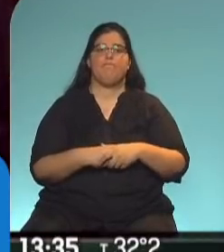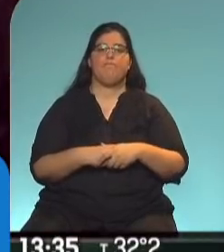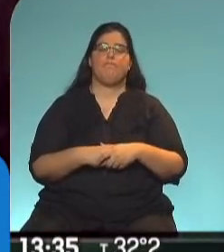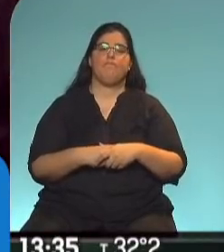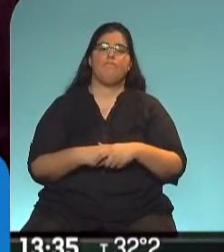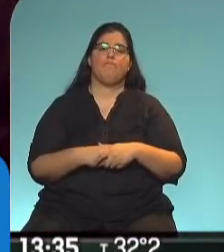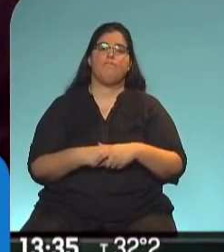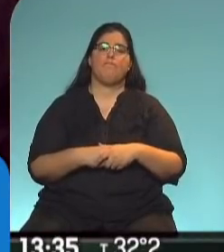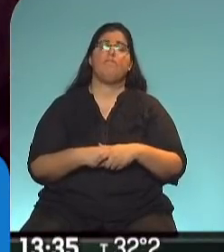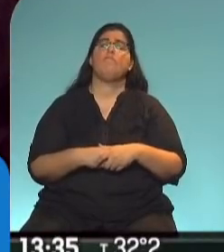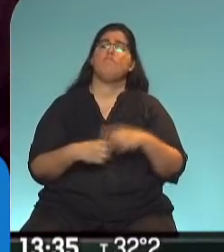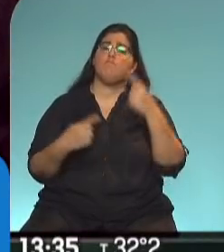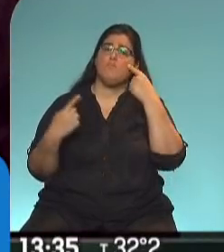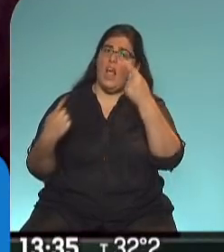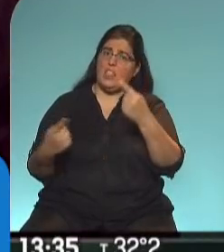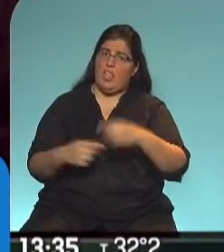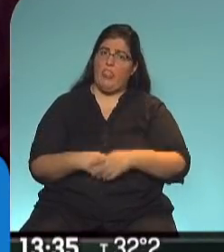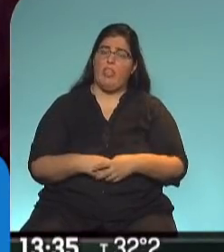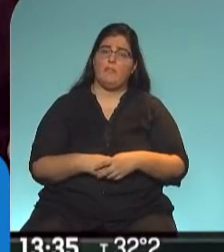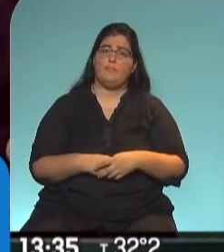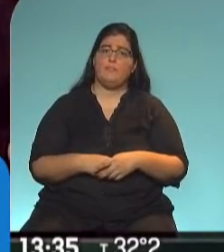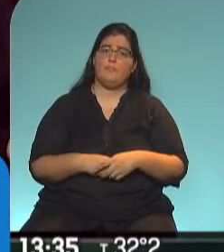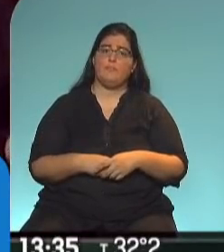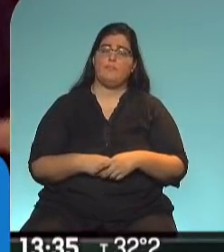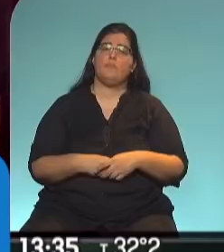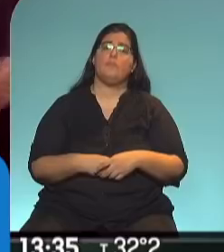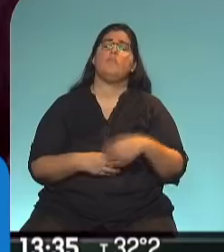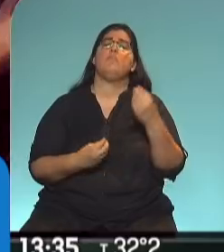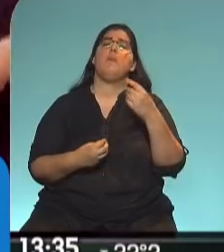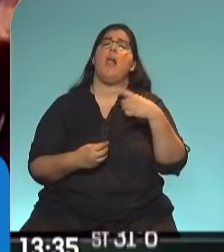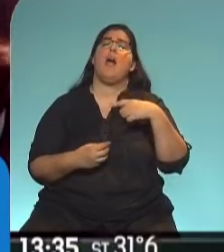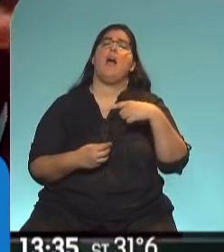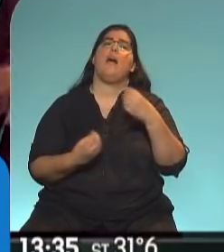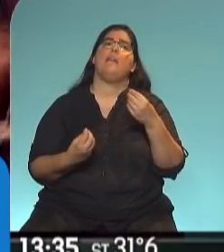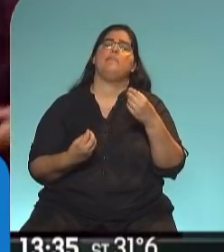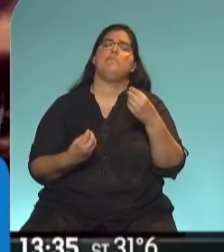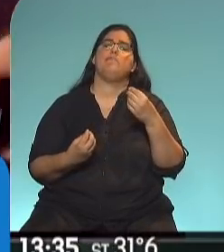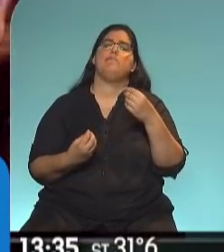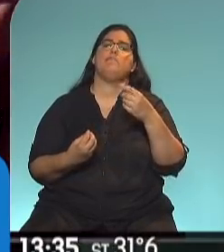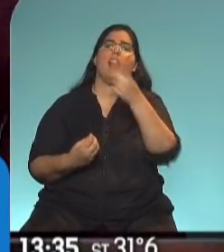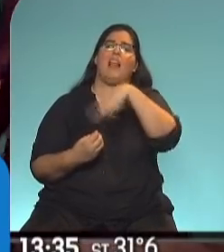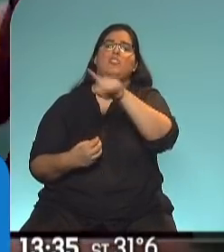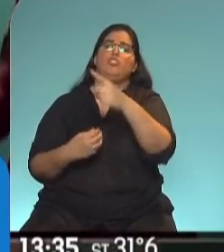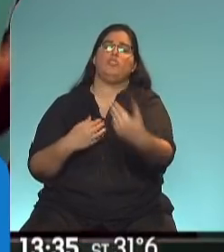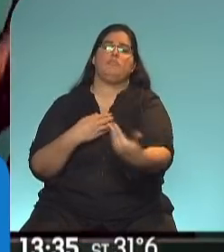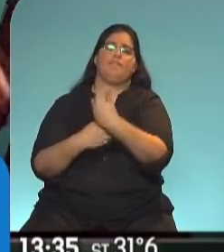Que se les atienda para que no entren